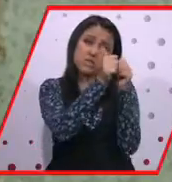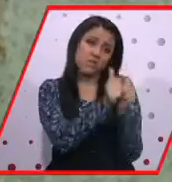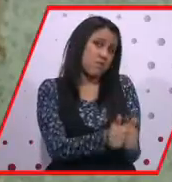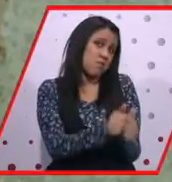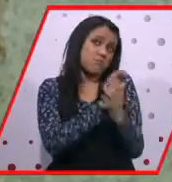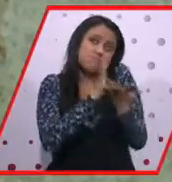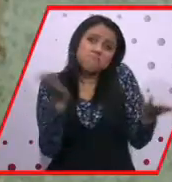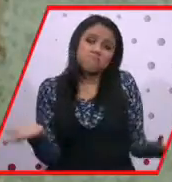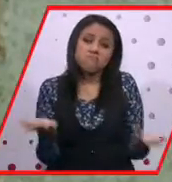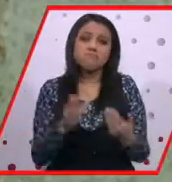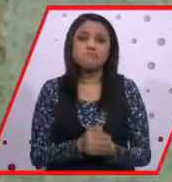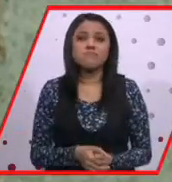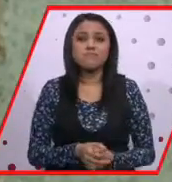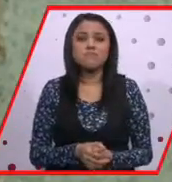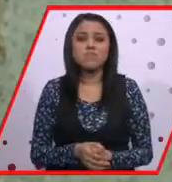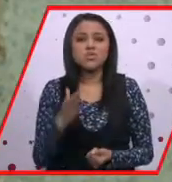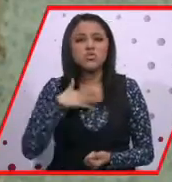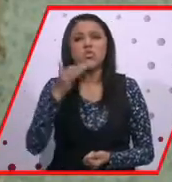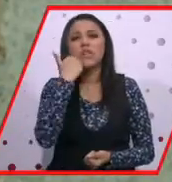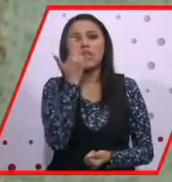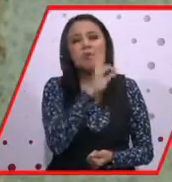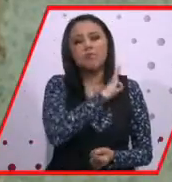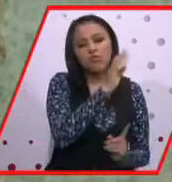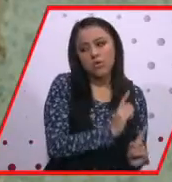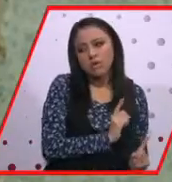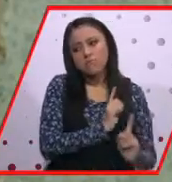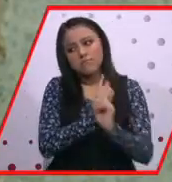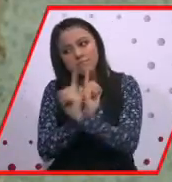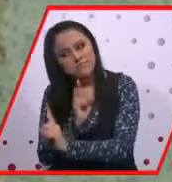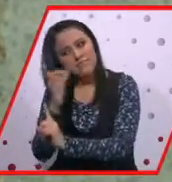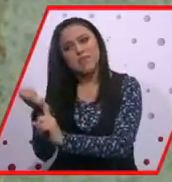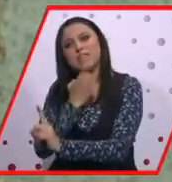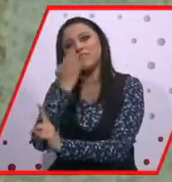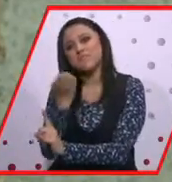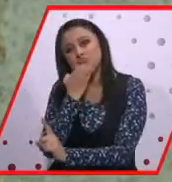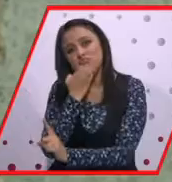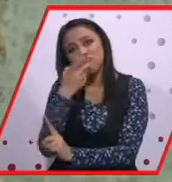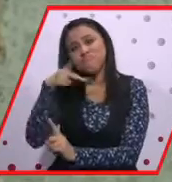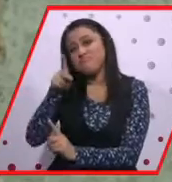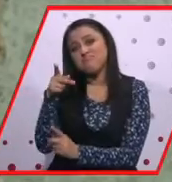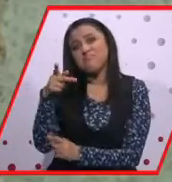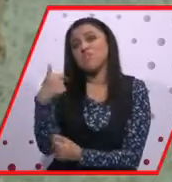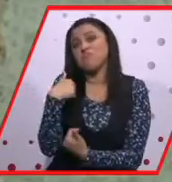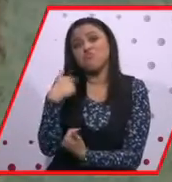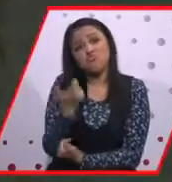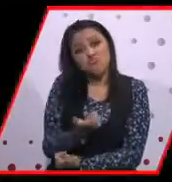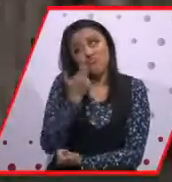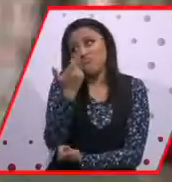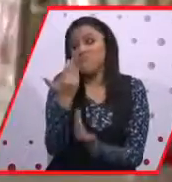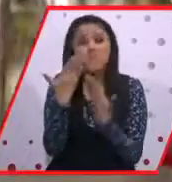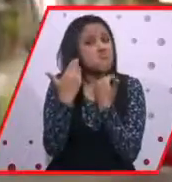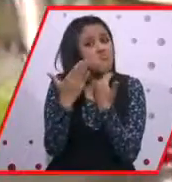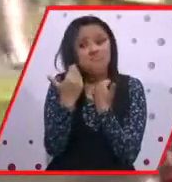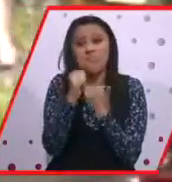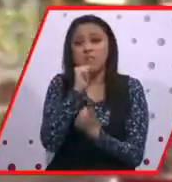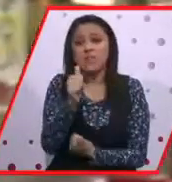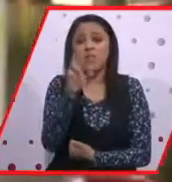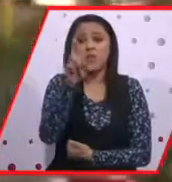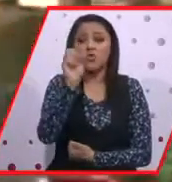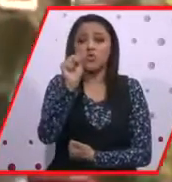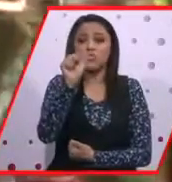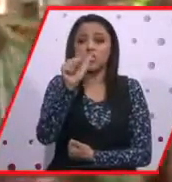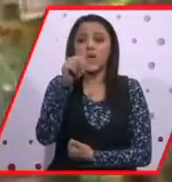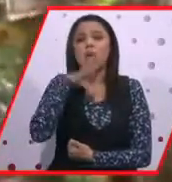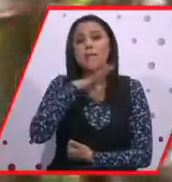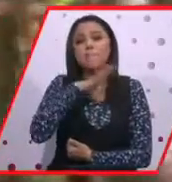y yo quisiera que él fuera una escuela, pero desgraciadamente no tengo para pagar. Rosa se dedica a la venta